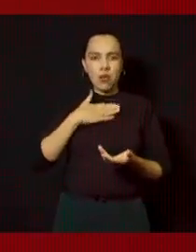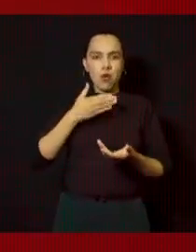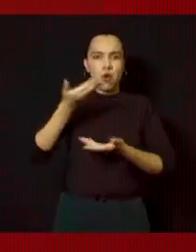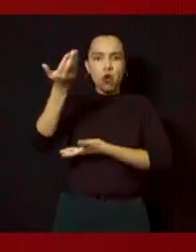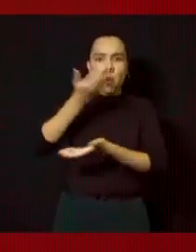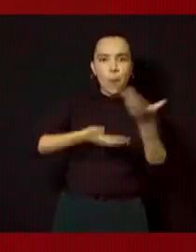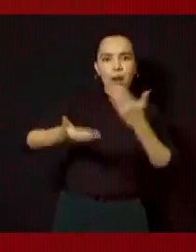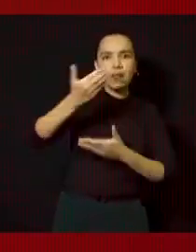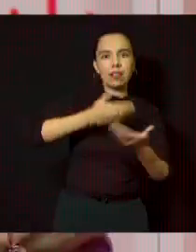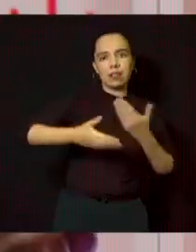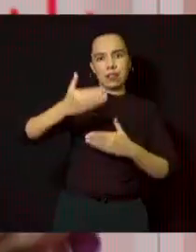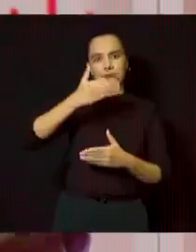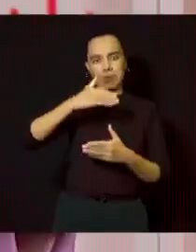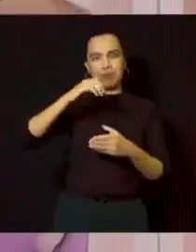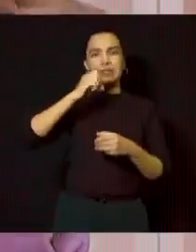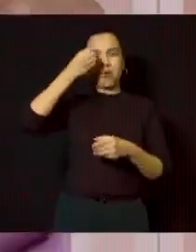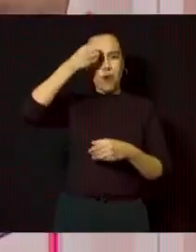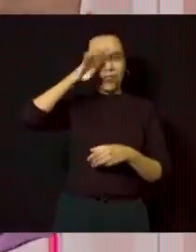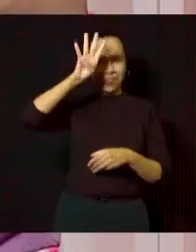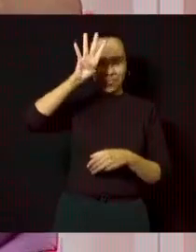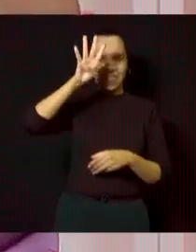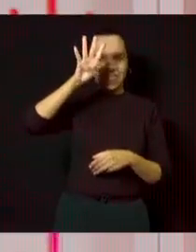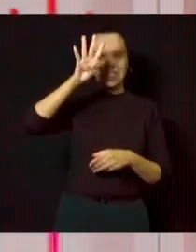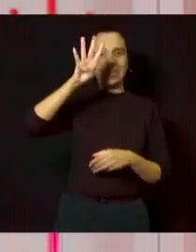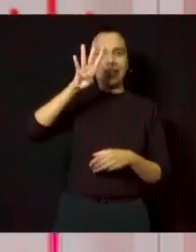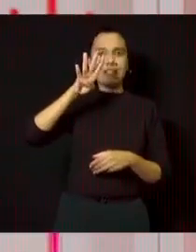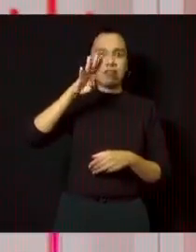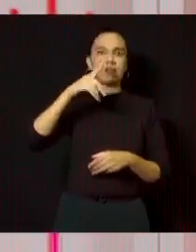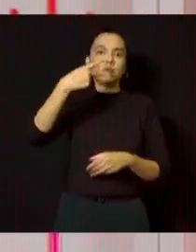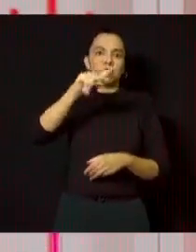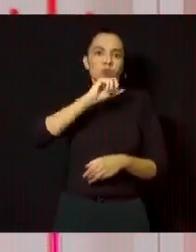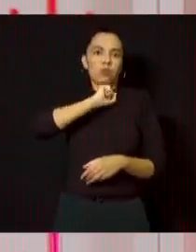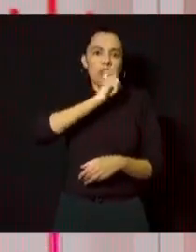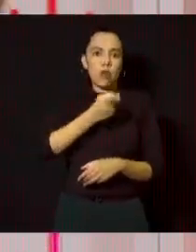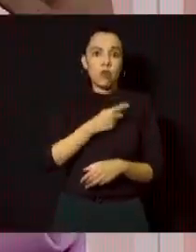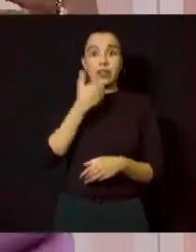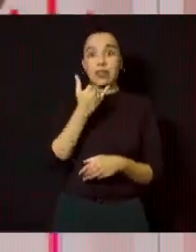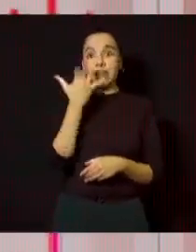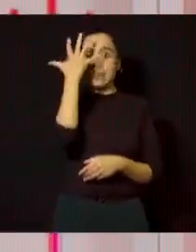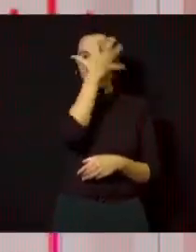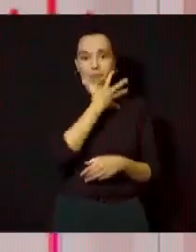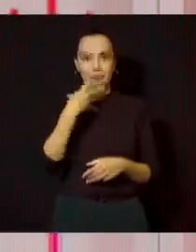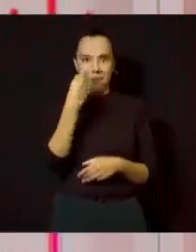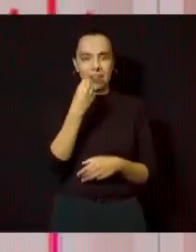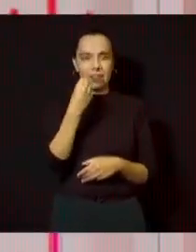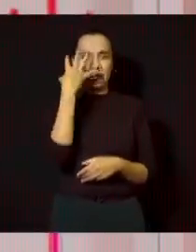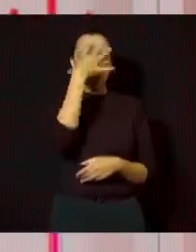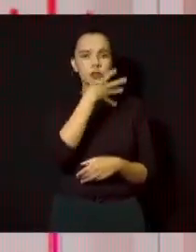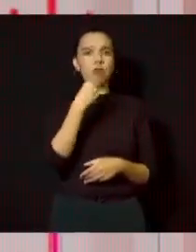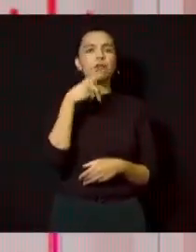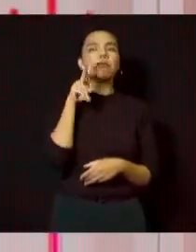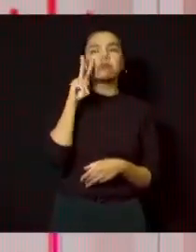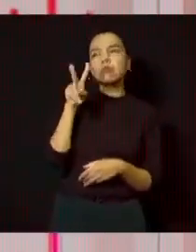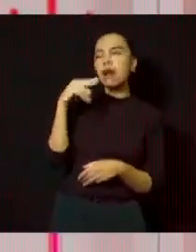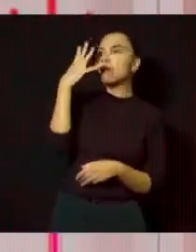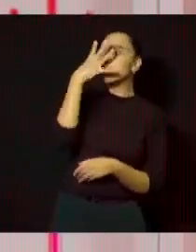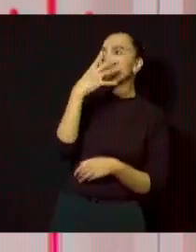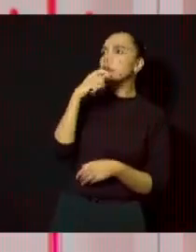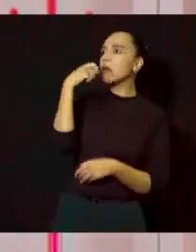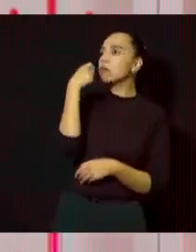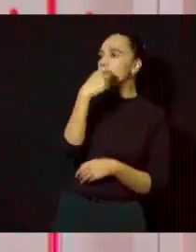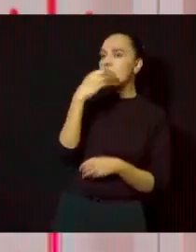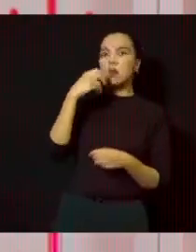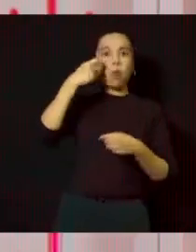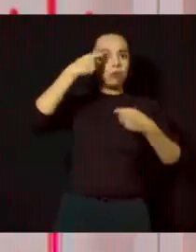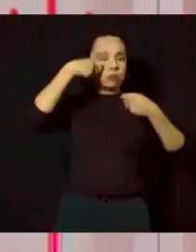manera, o mi life, que compartes esta salud, puedes compartir la belleza, como tú dices, tú le ves el lipstick a alguien, tú le ves el rímel a